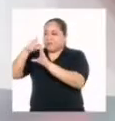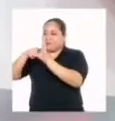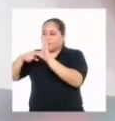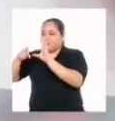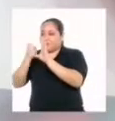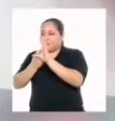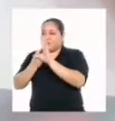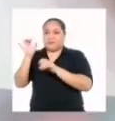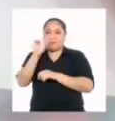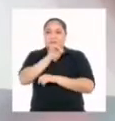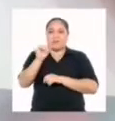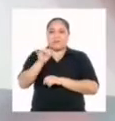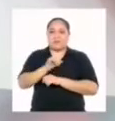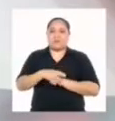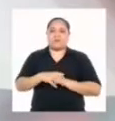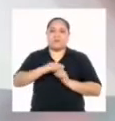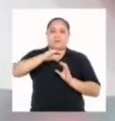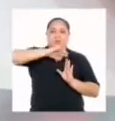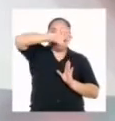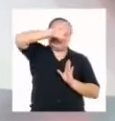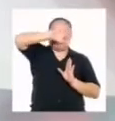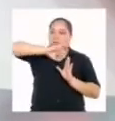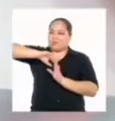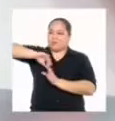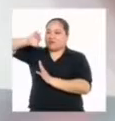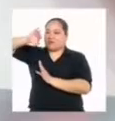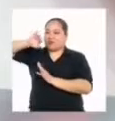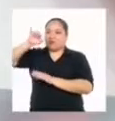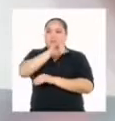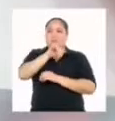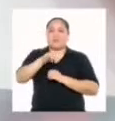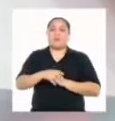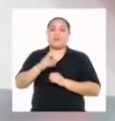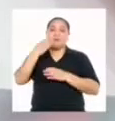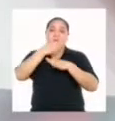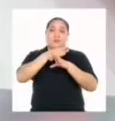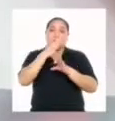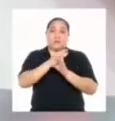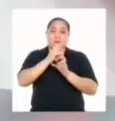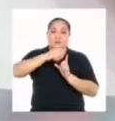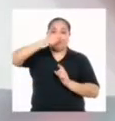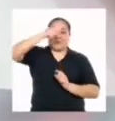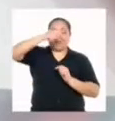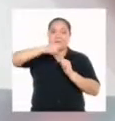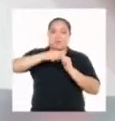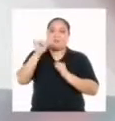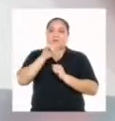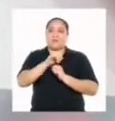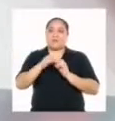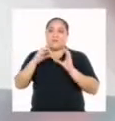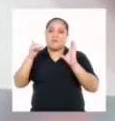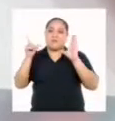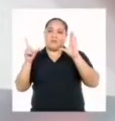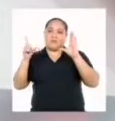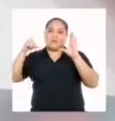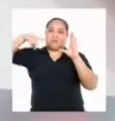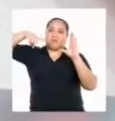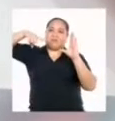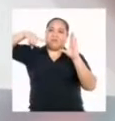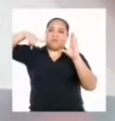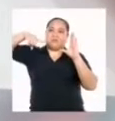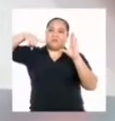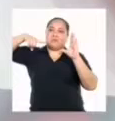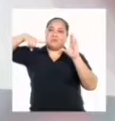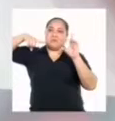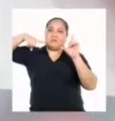igual. Dos figuras son congruentes si tienen la misma forma y tamaño, aunque su posición u